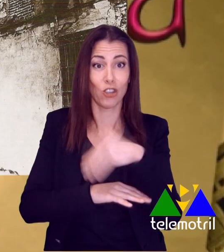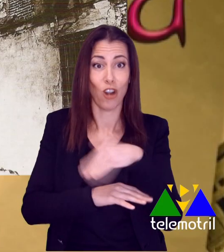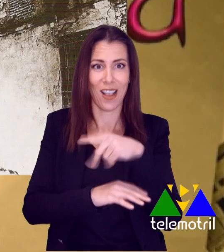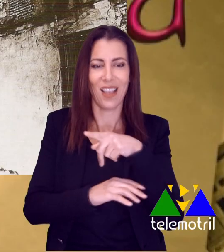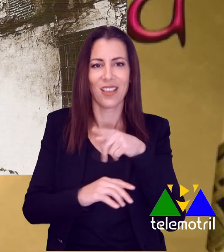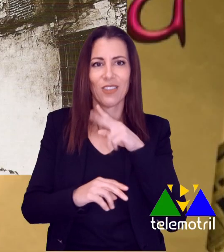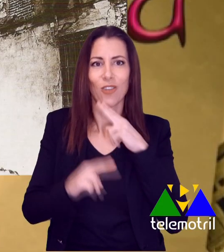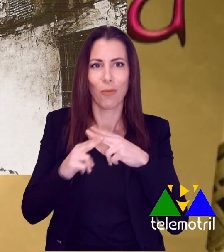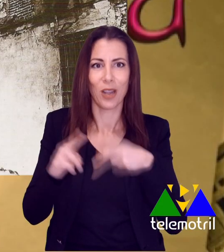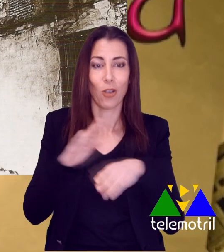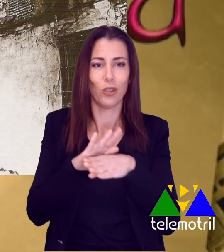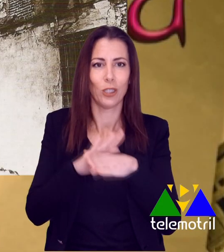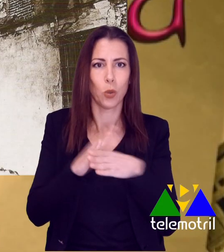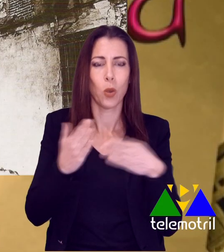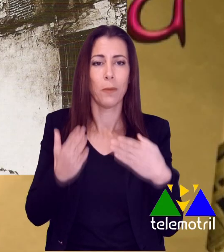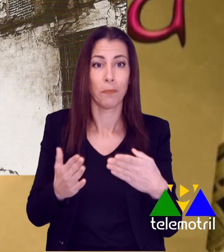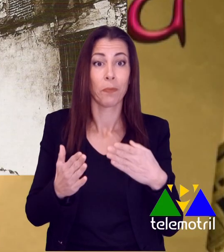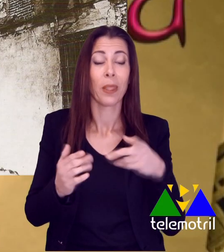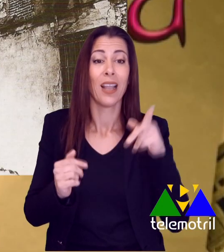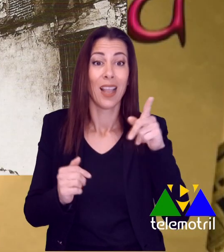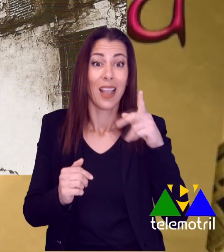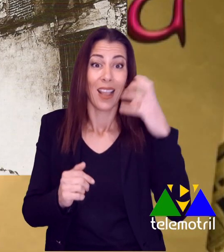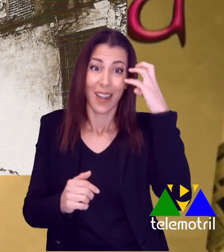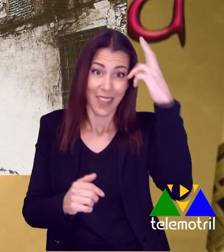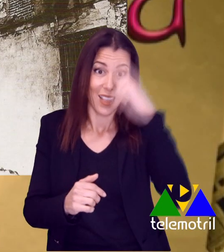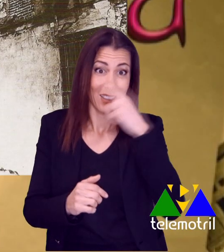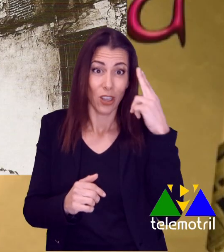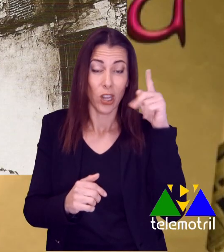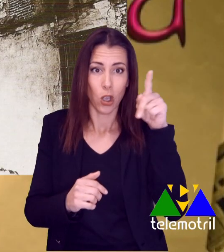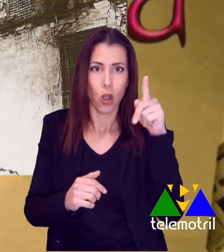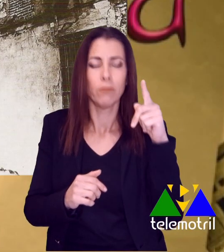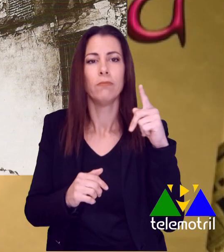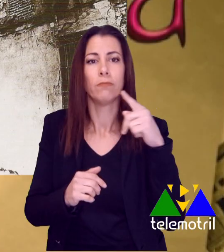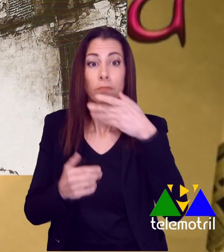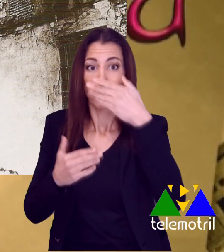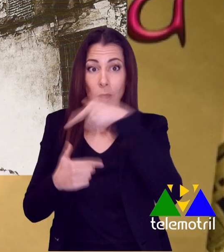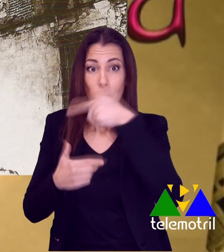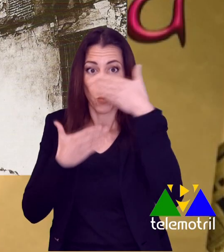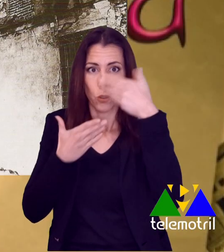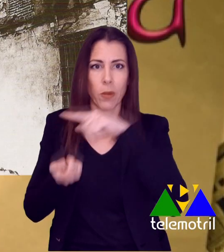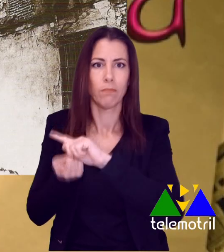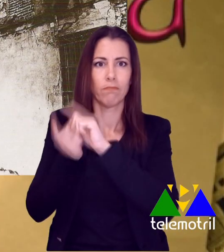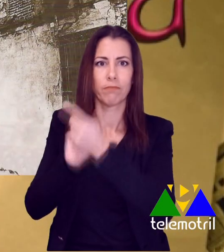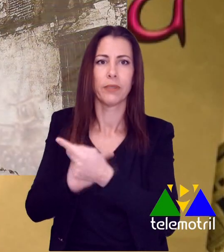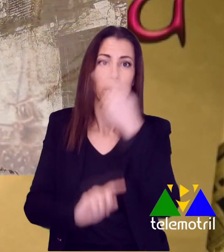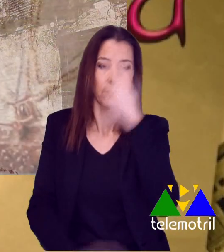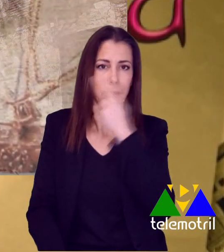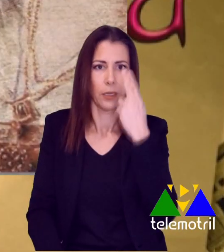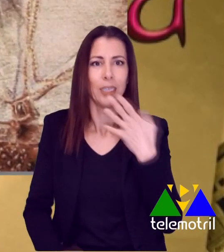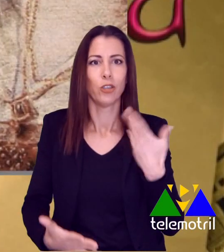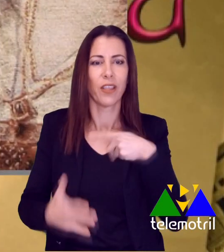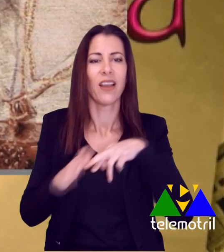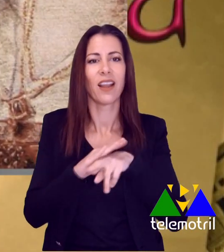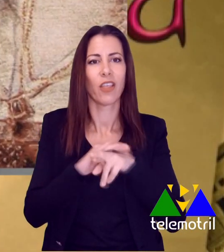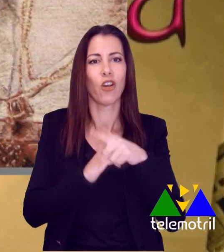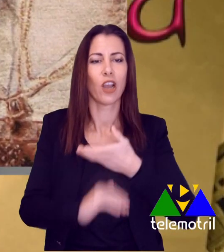Manjón, son nombrados por los reyes católicos, se convierten al cristianismo y son pues nombrados también regidores por parte